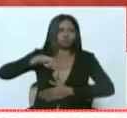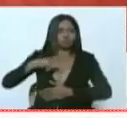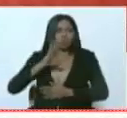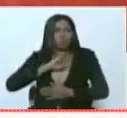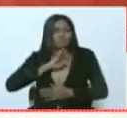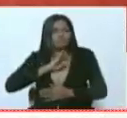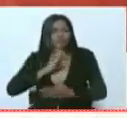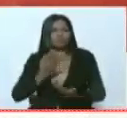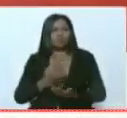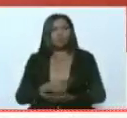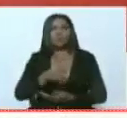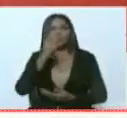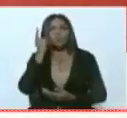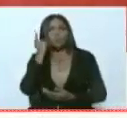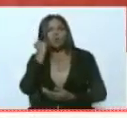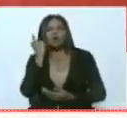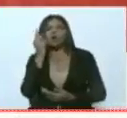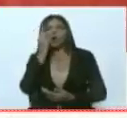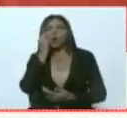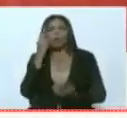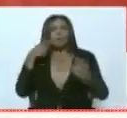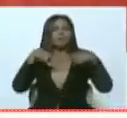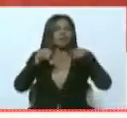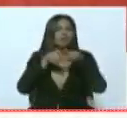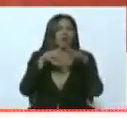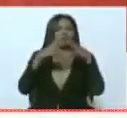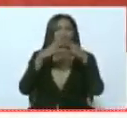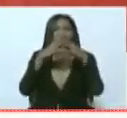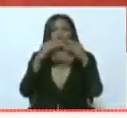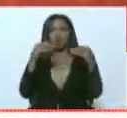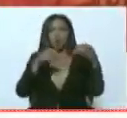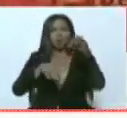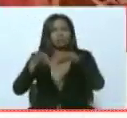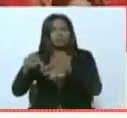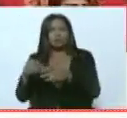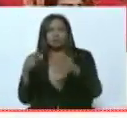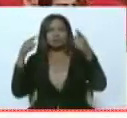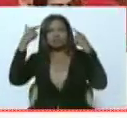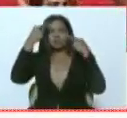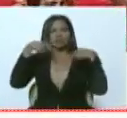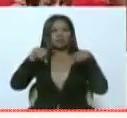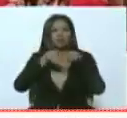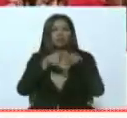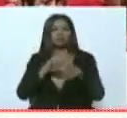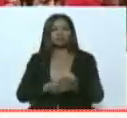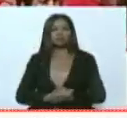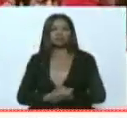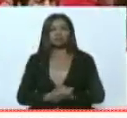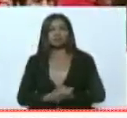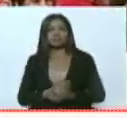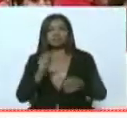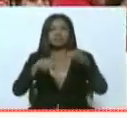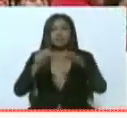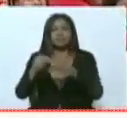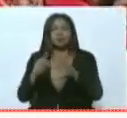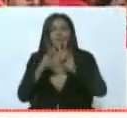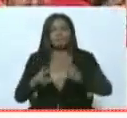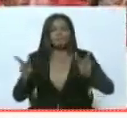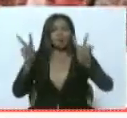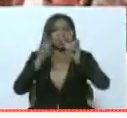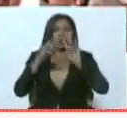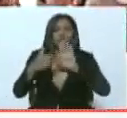Son ustedes, mujeres. Todo lo que sembró el comandante Chávez. Sembró valores con su